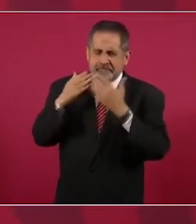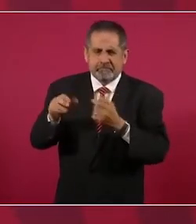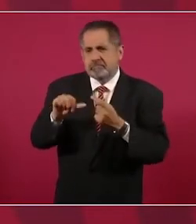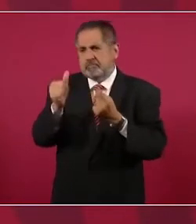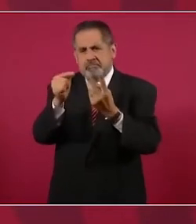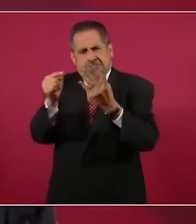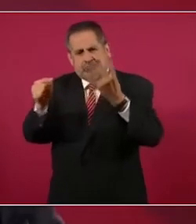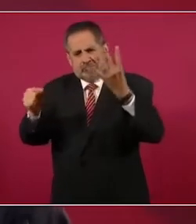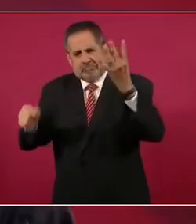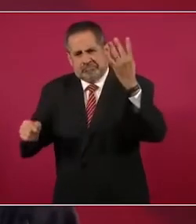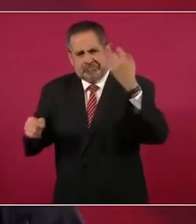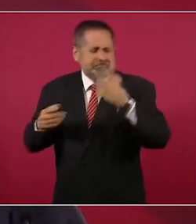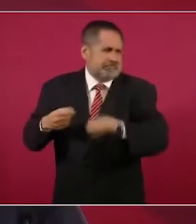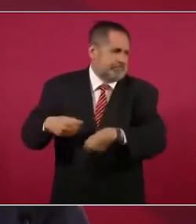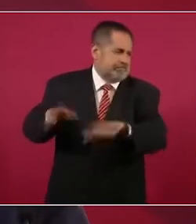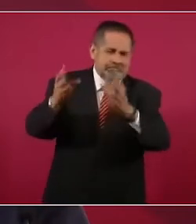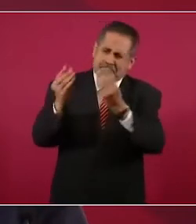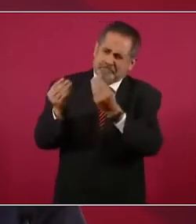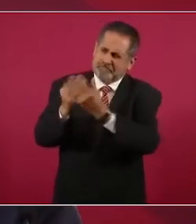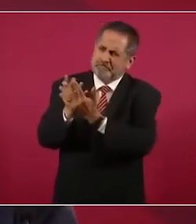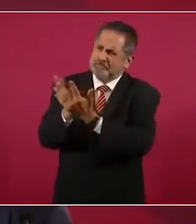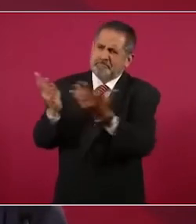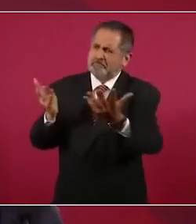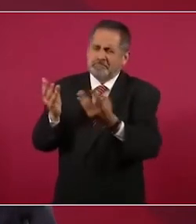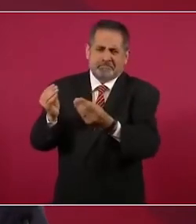otros más, yo tengo